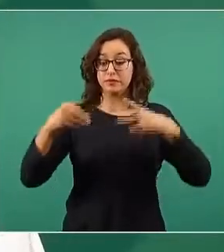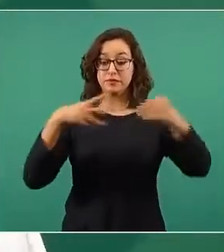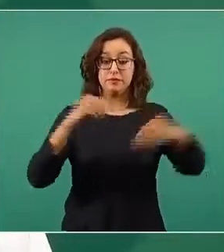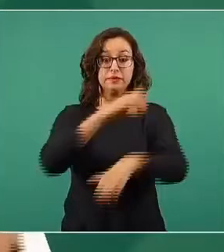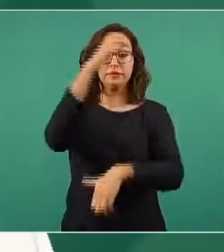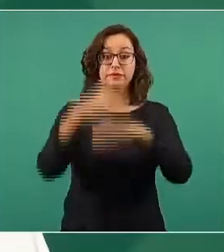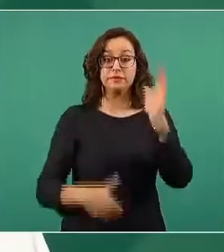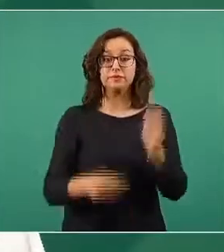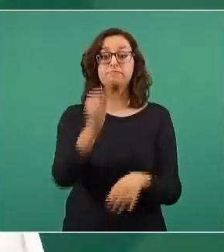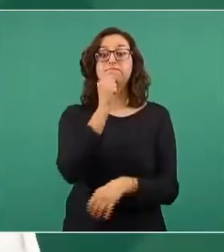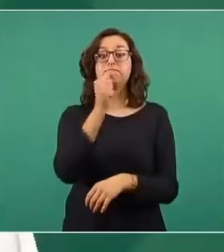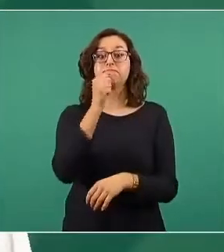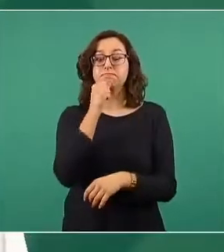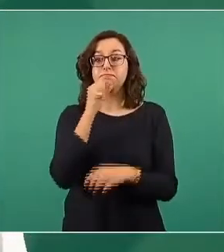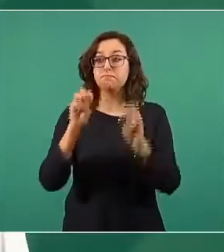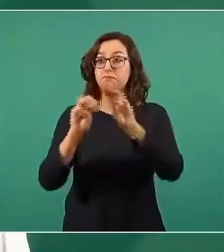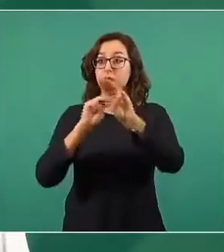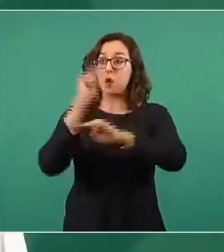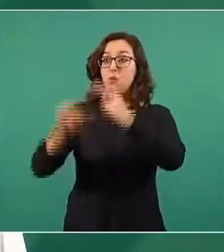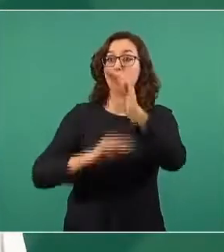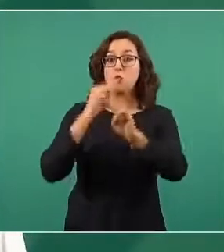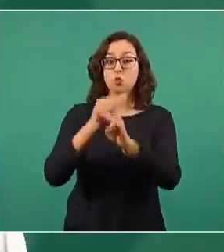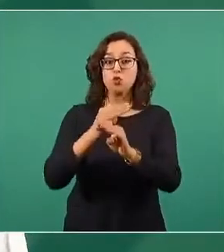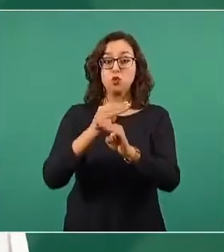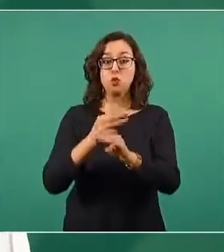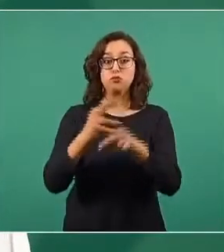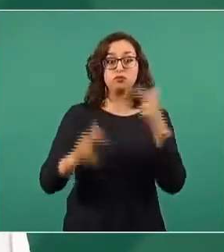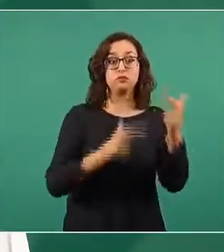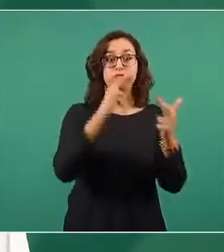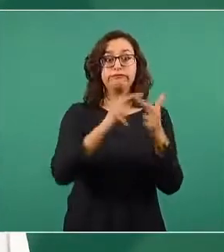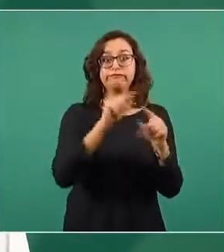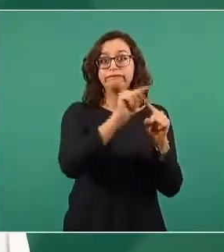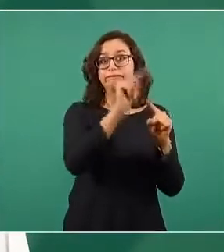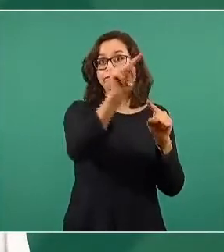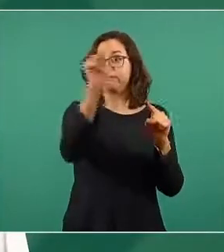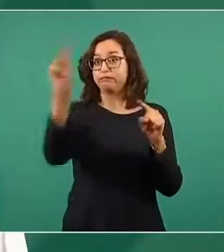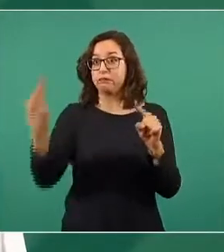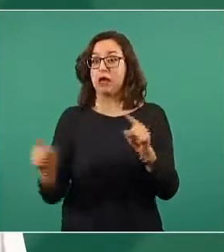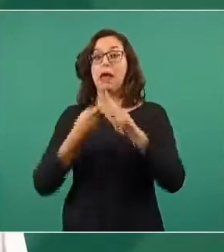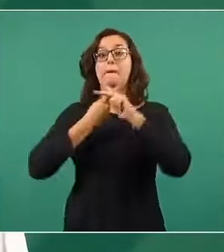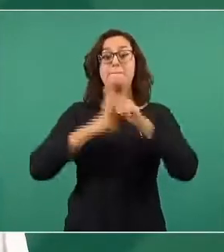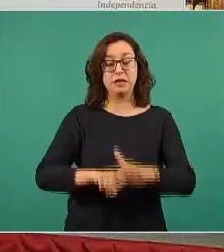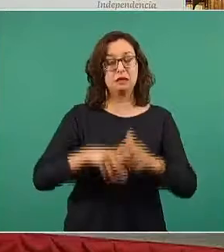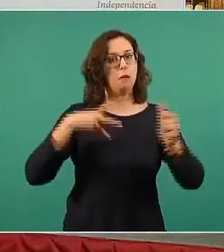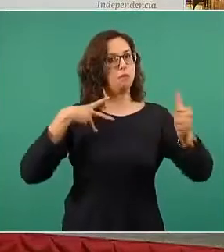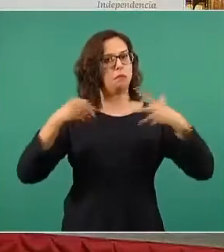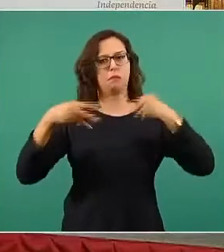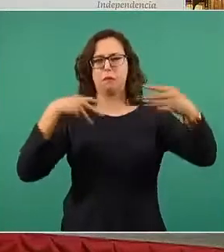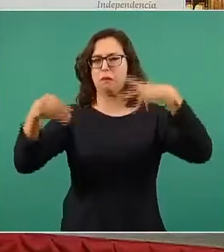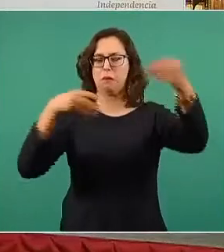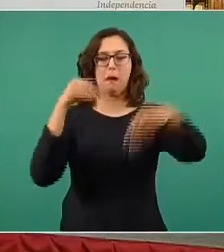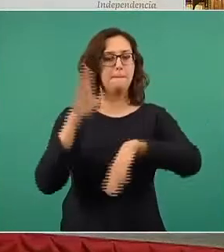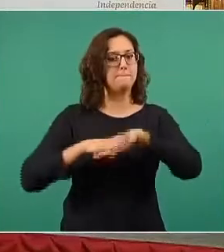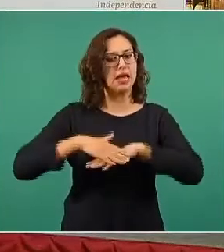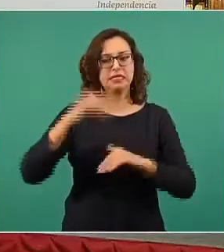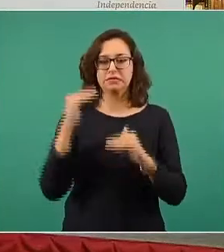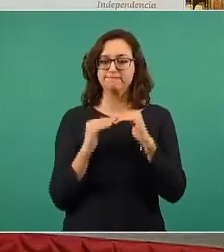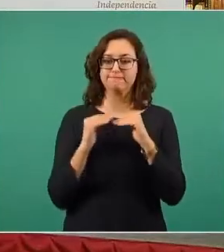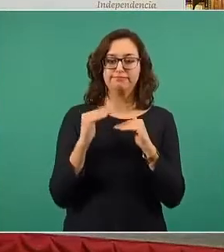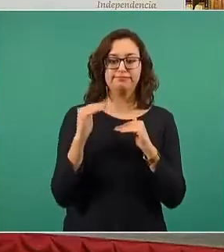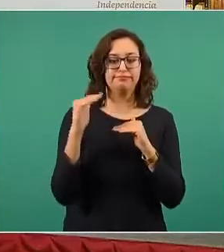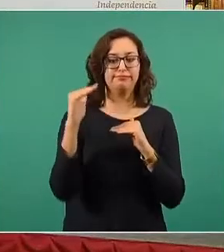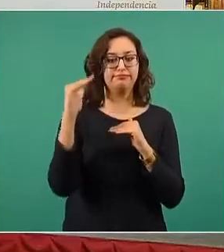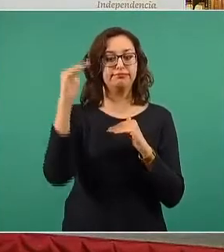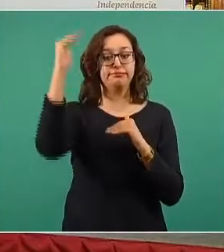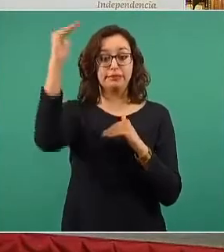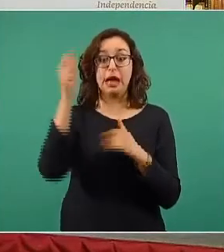mundo, hay regiones del mundo, en especial el hemisferio sur, que tienen importante actividad epidémica, y mientras la